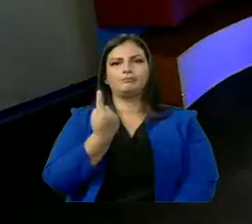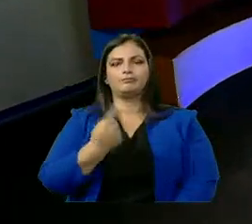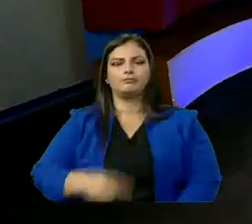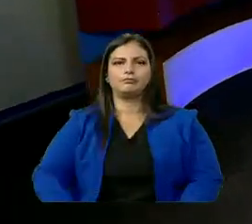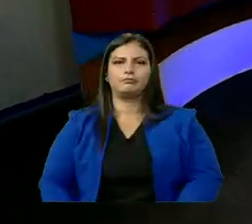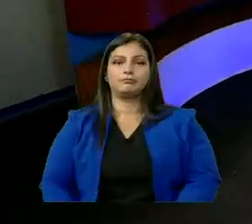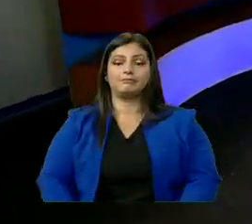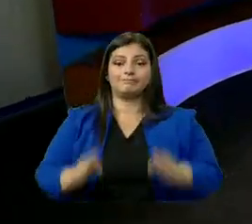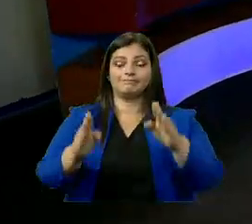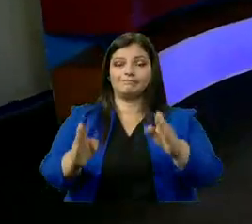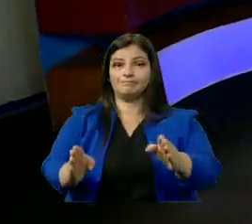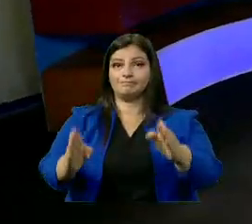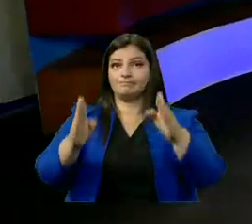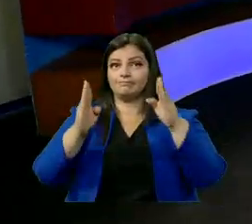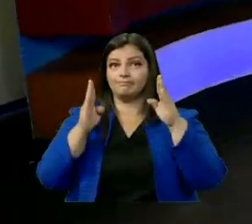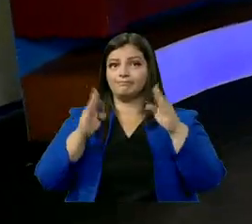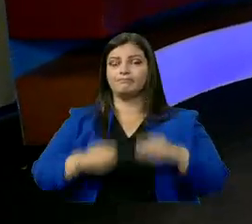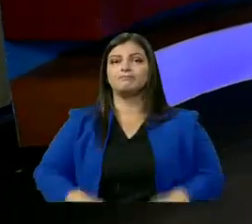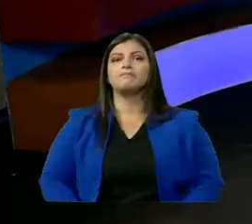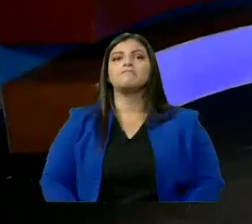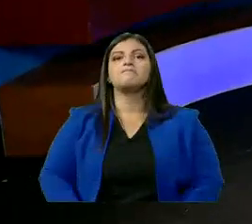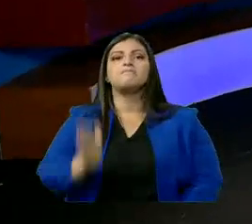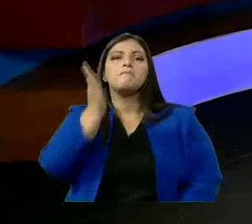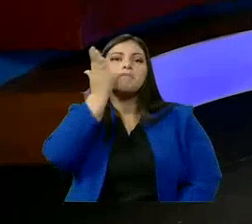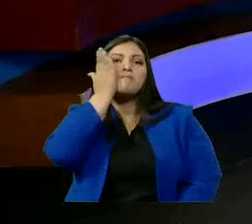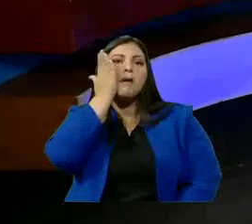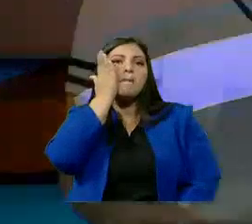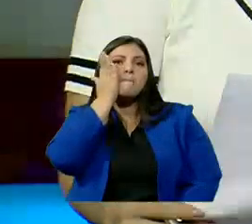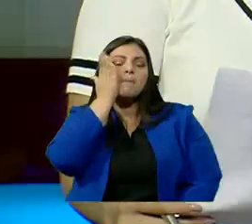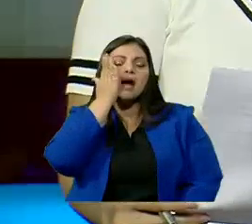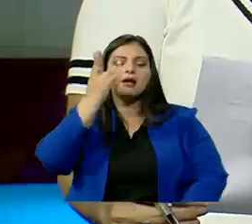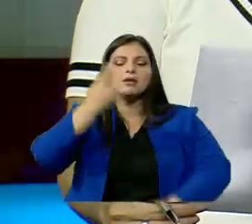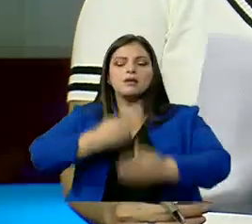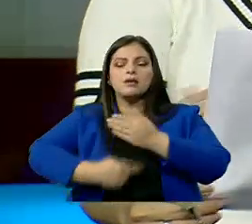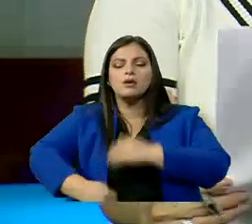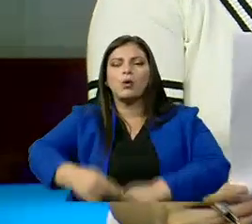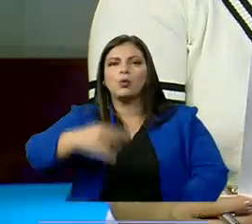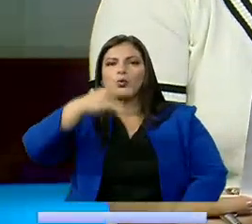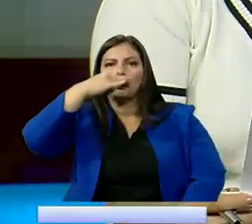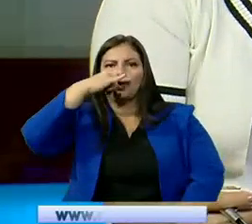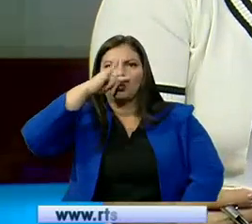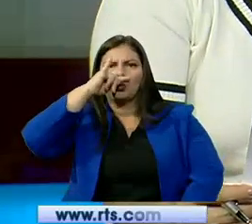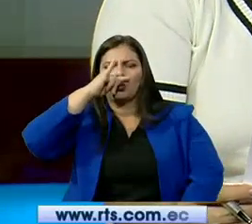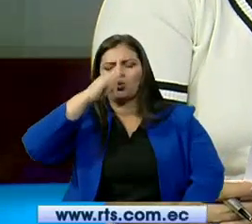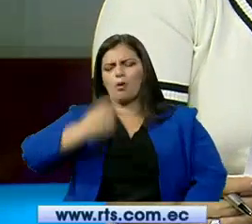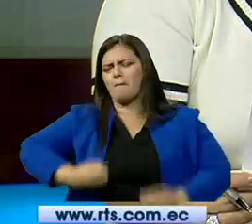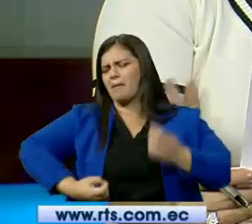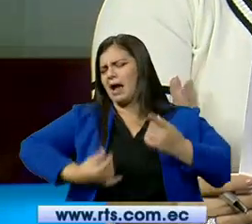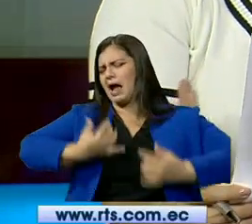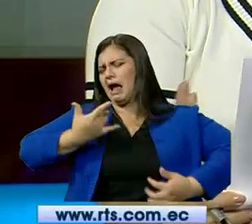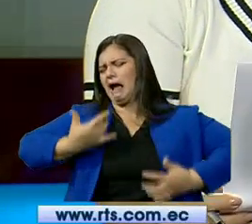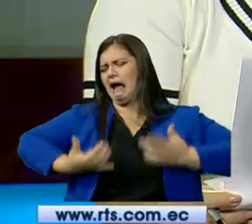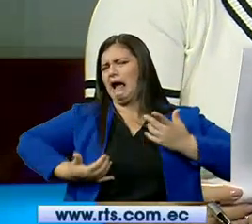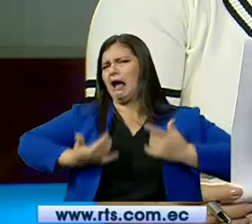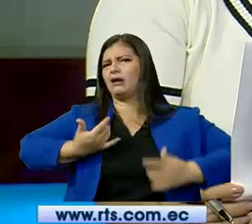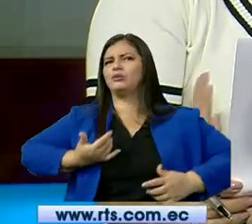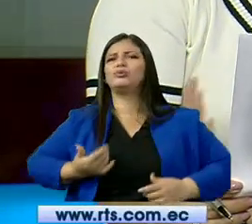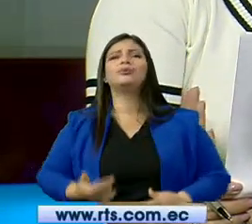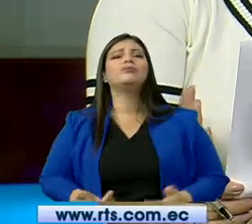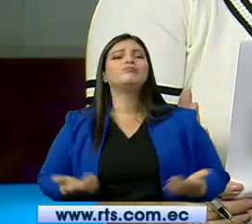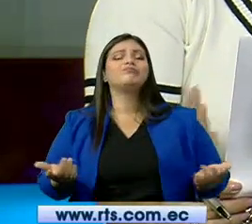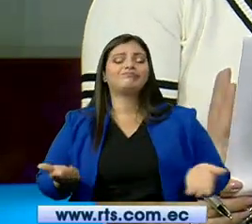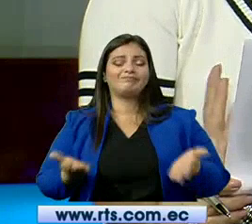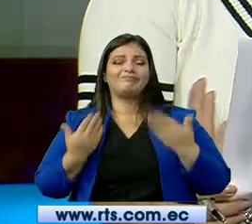Escuchen con atención, madre e hijo resultaron quemados en un incendio registrado en su domicilio ubicado en el noroeste de